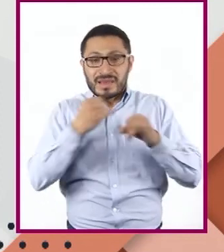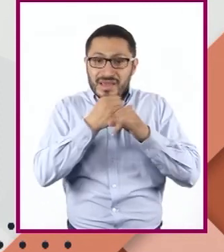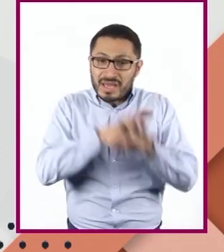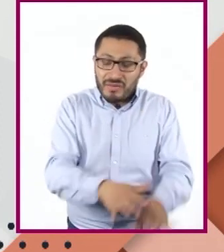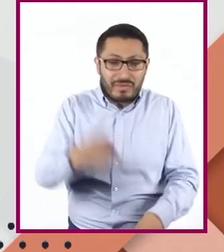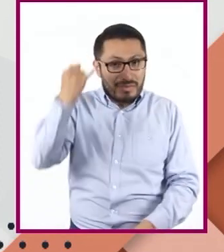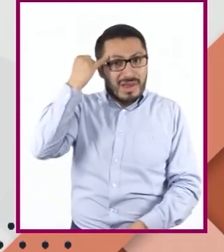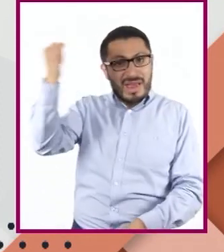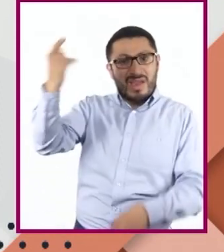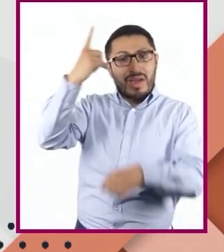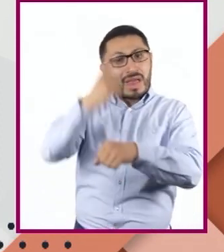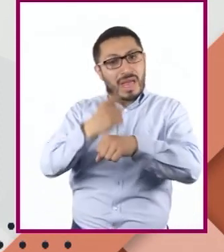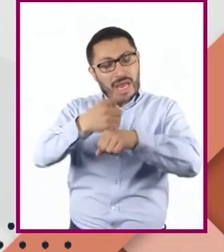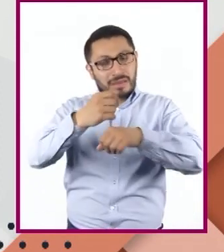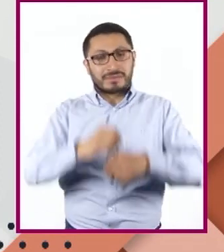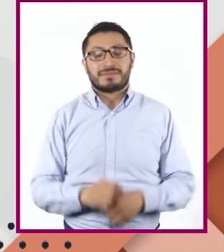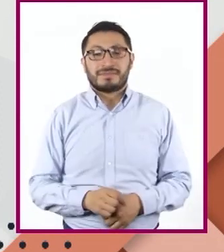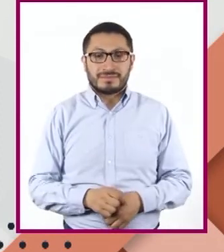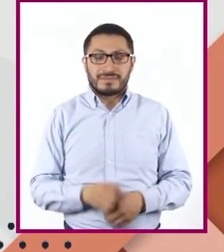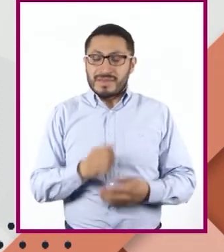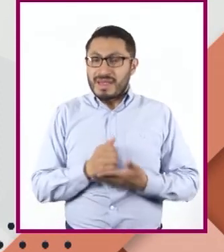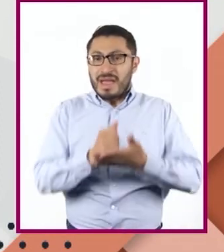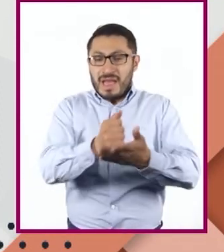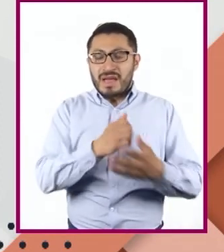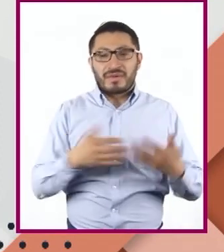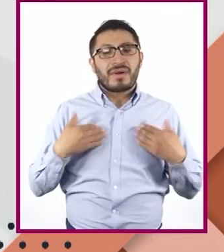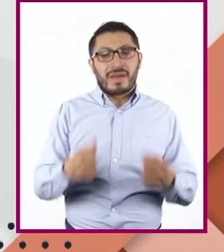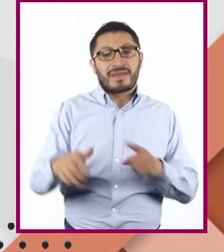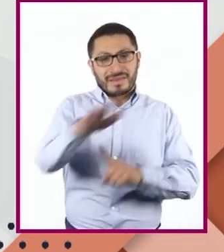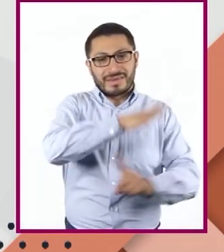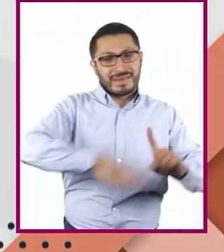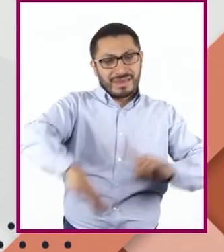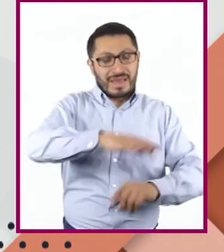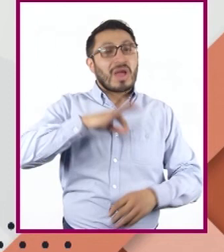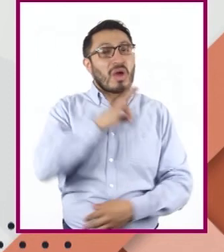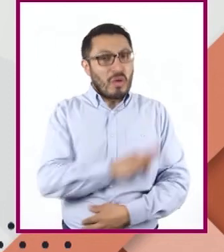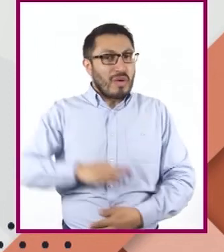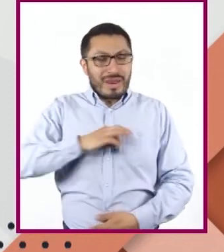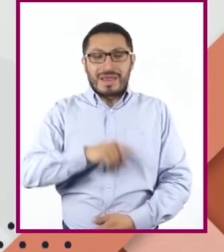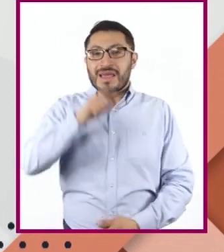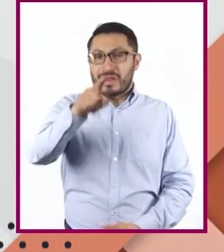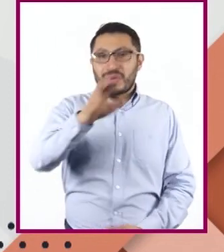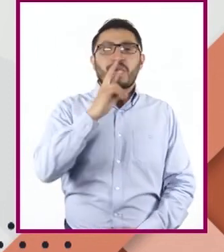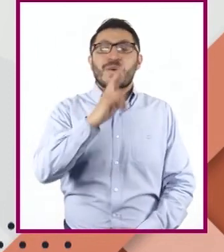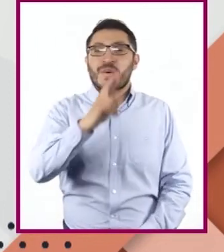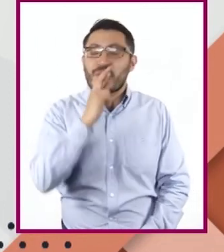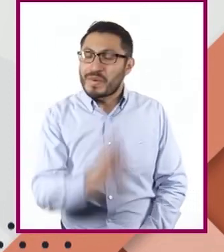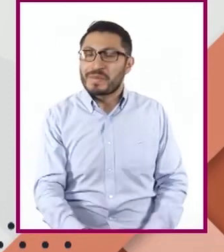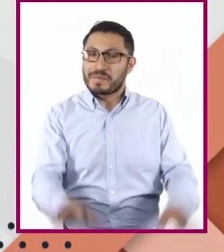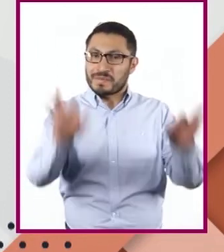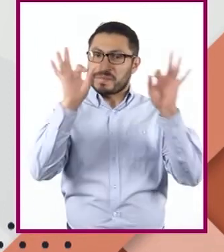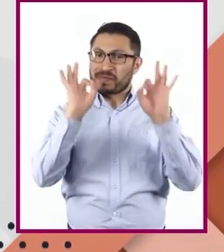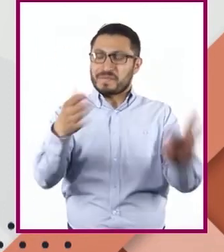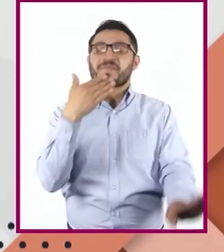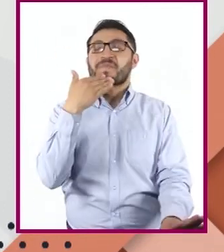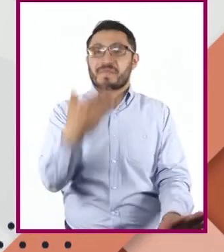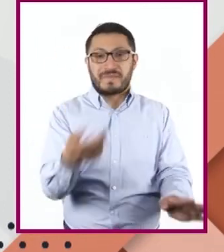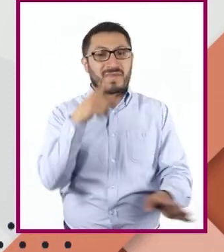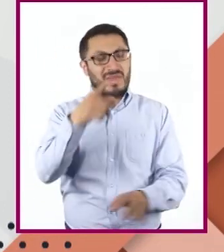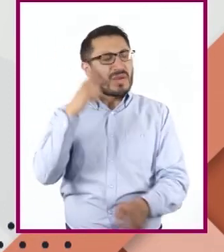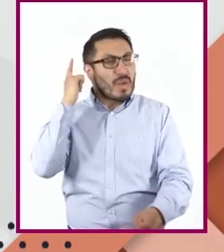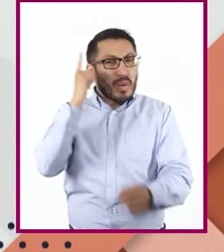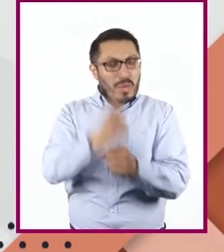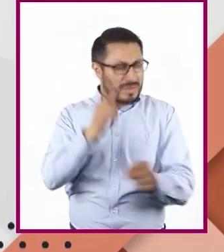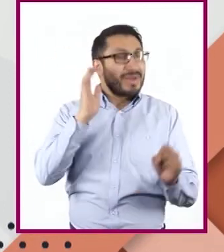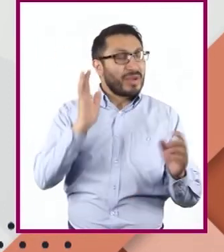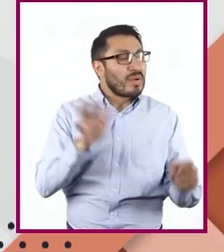principal, permiten contextualizar, ¡felicidades! Sus respuestas son correctas. ¿Pueden adivinar ya